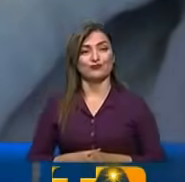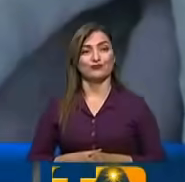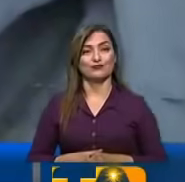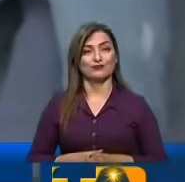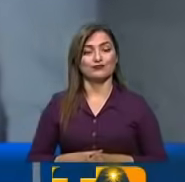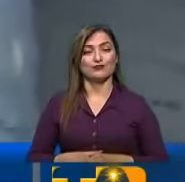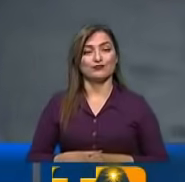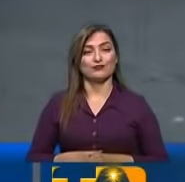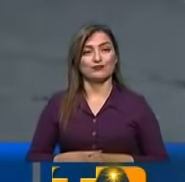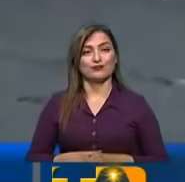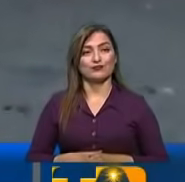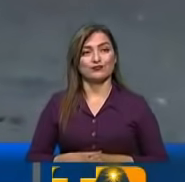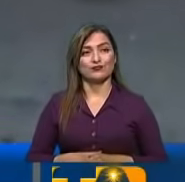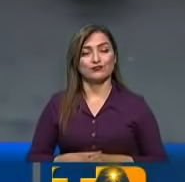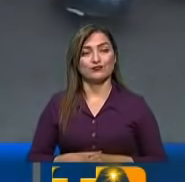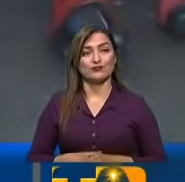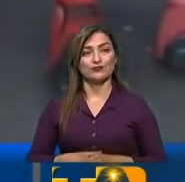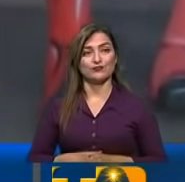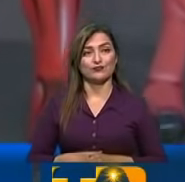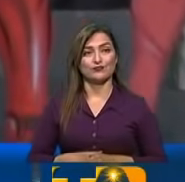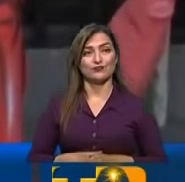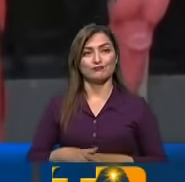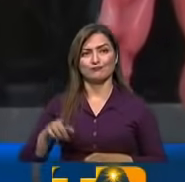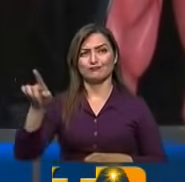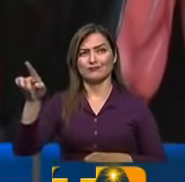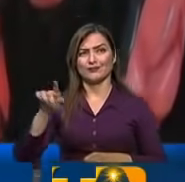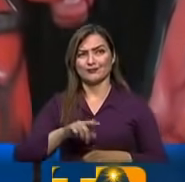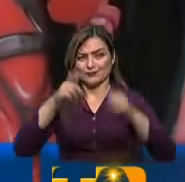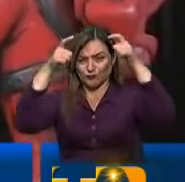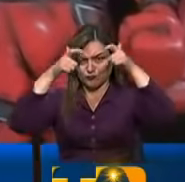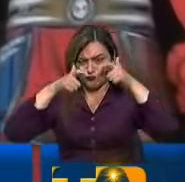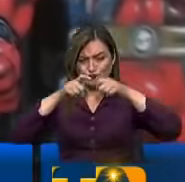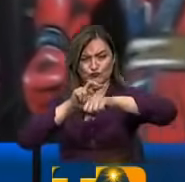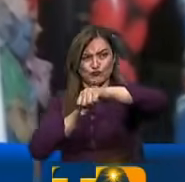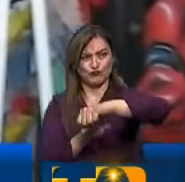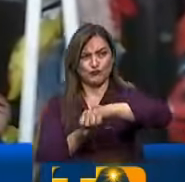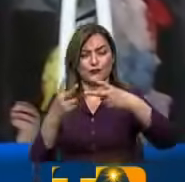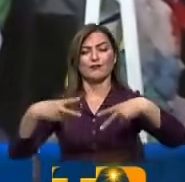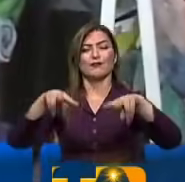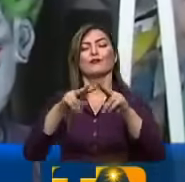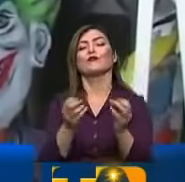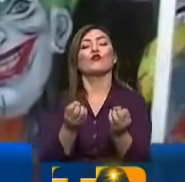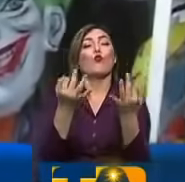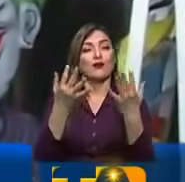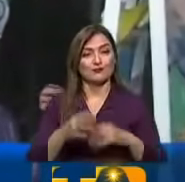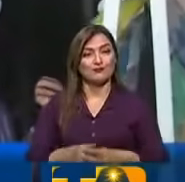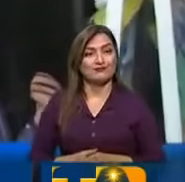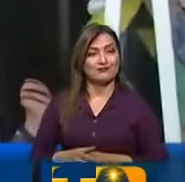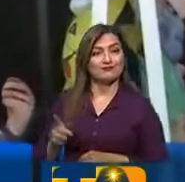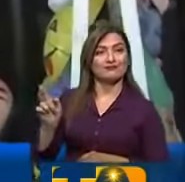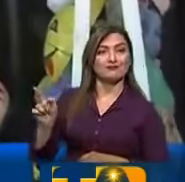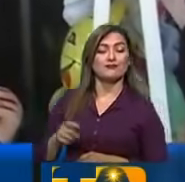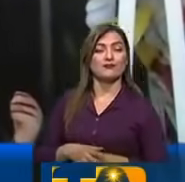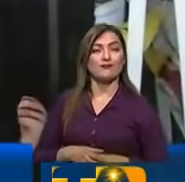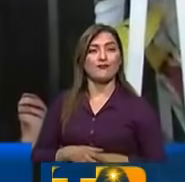cuéntenos un poquito, ahorita estamos viendo a este Batman en pantalla, ¿qué precio tiene? Porque veo que es el más grande de los que tiene acá. Sí,